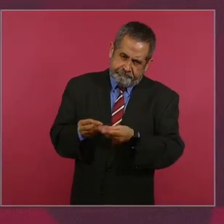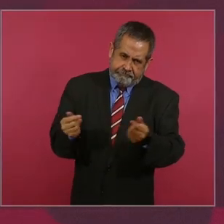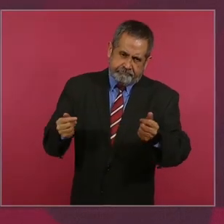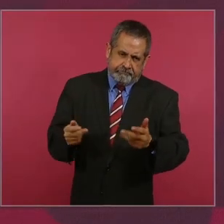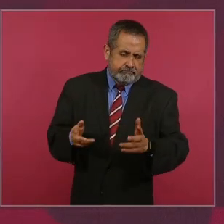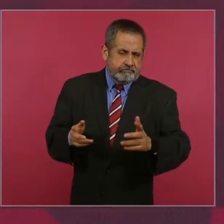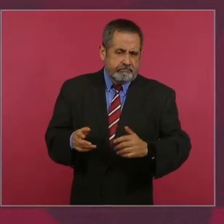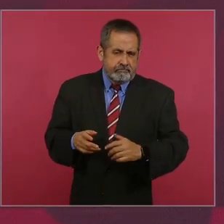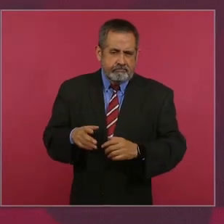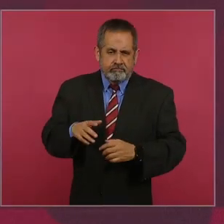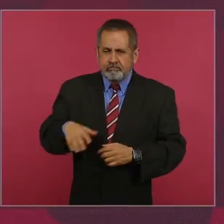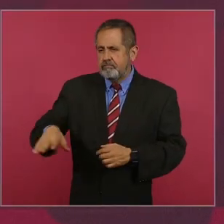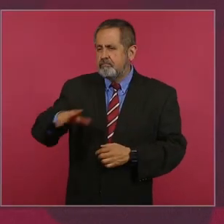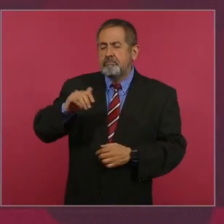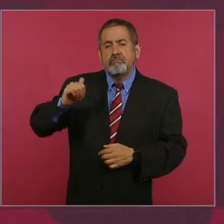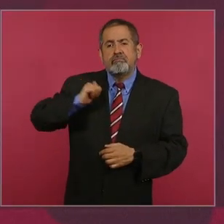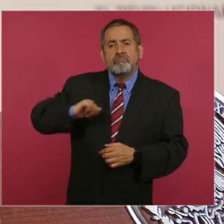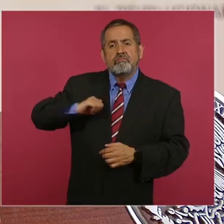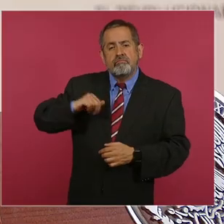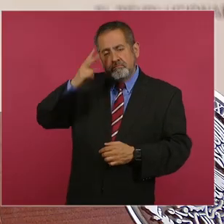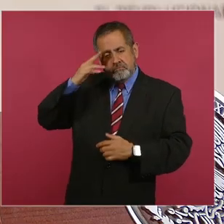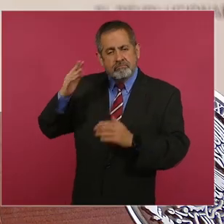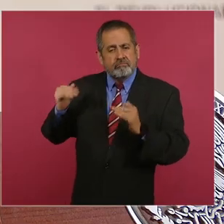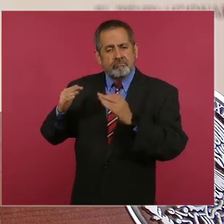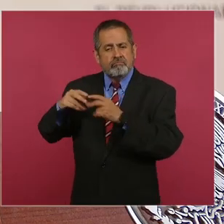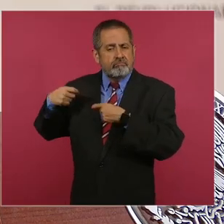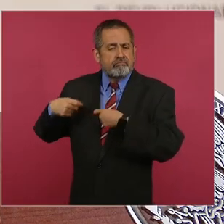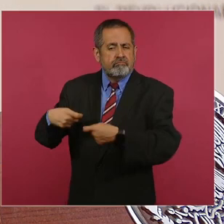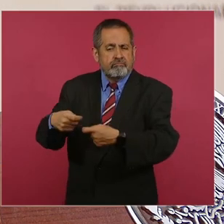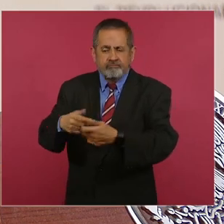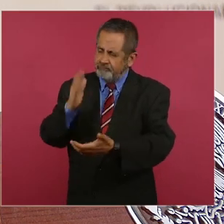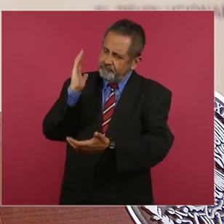del México antiguo vamos